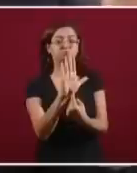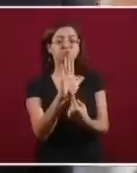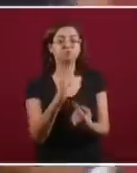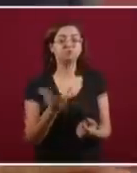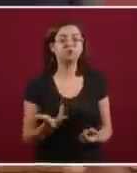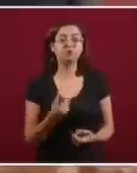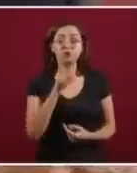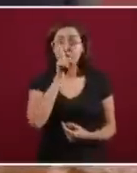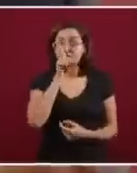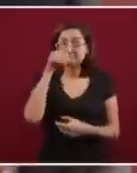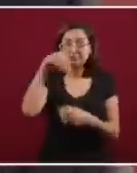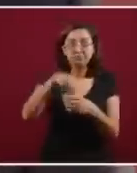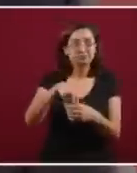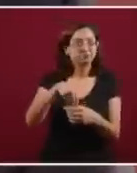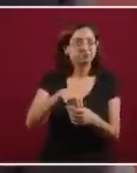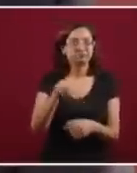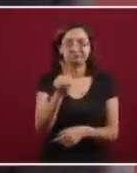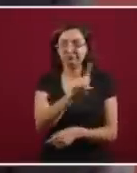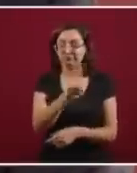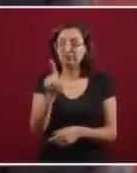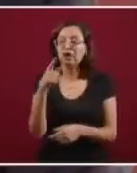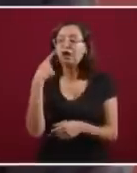no había voto secreto